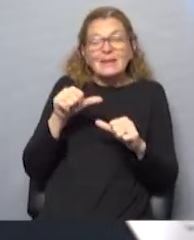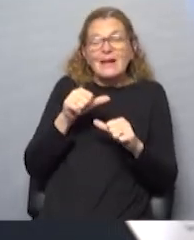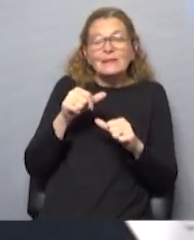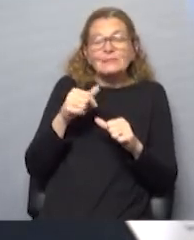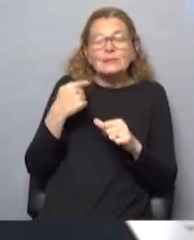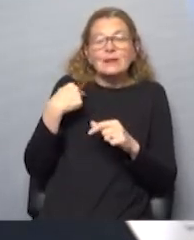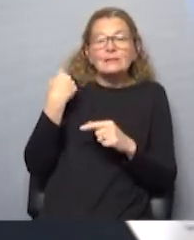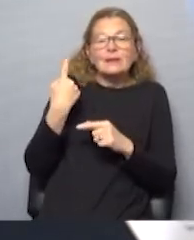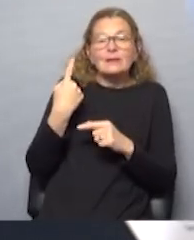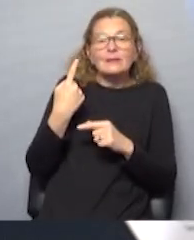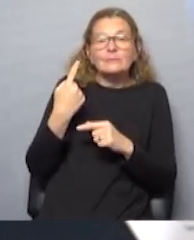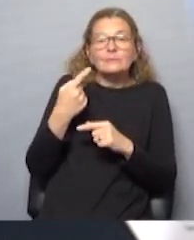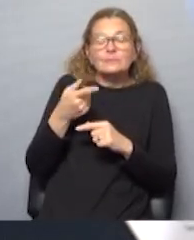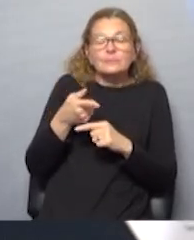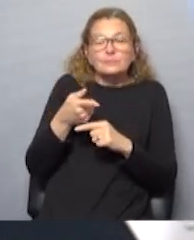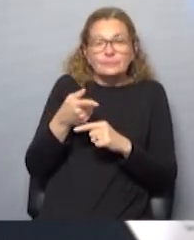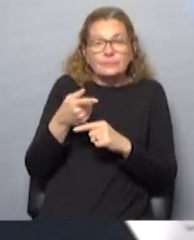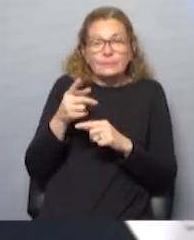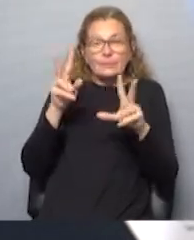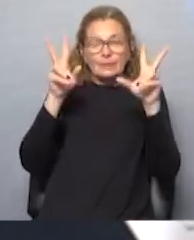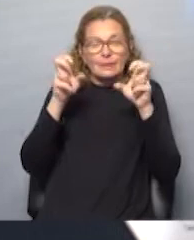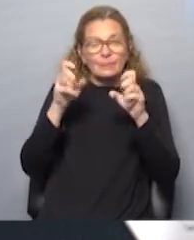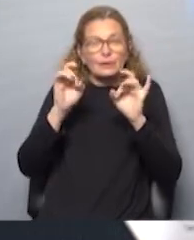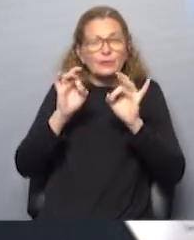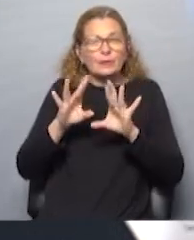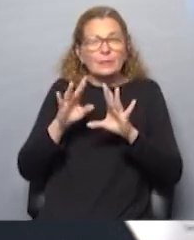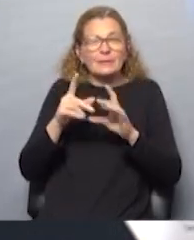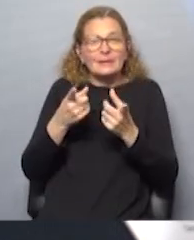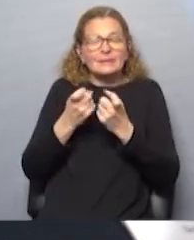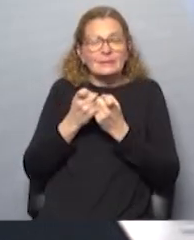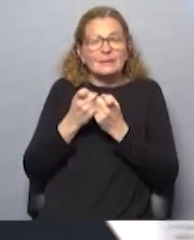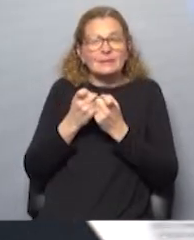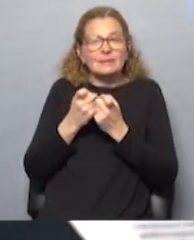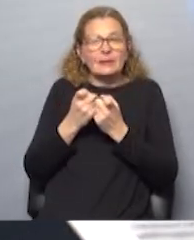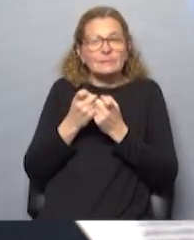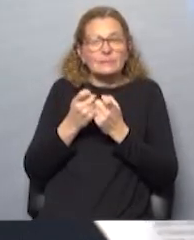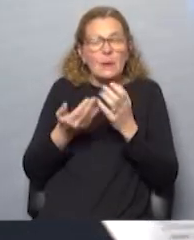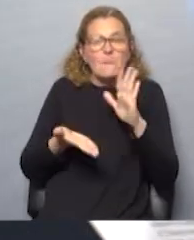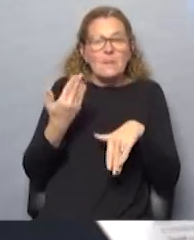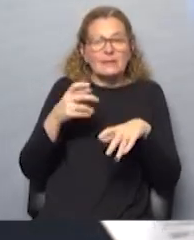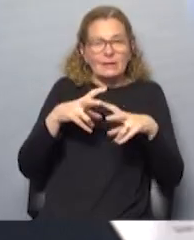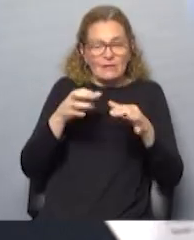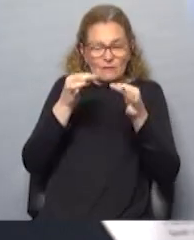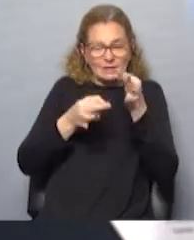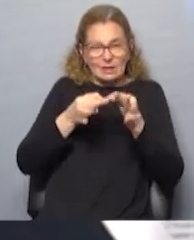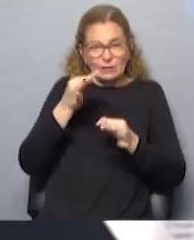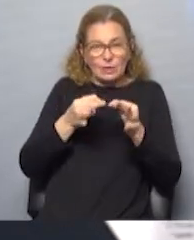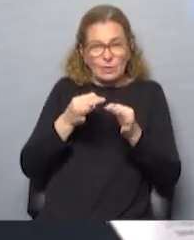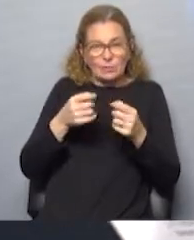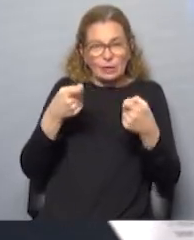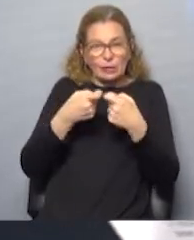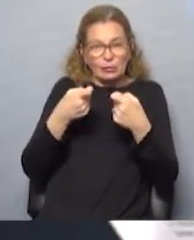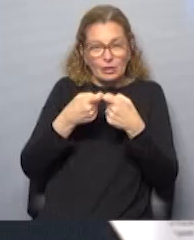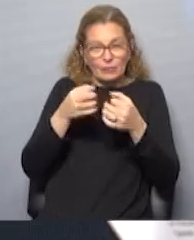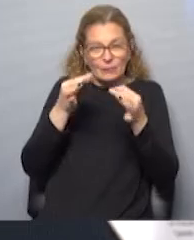es que una ópera un tema simplemente hace precisan no sé más investigadores porque como nosotros somos de la asociación de